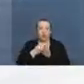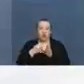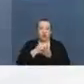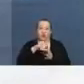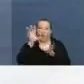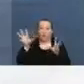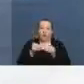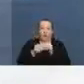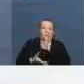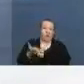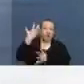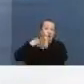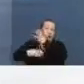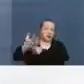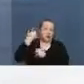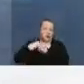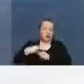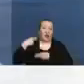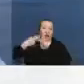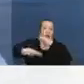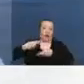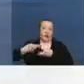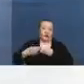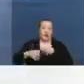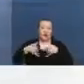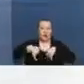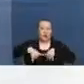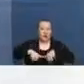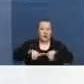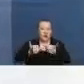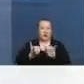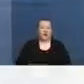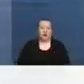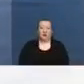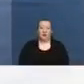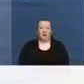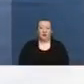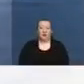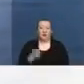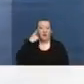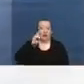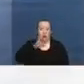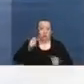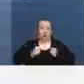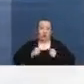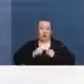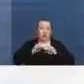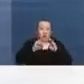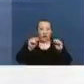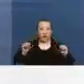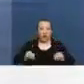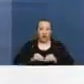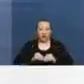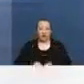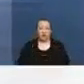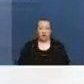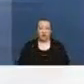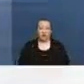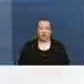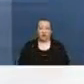en lo que se llama la herencia común tiene que haber alguna obligación para con su tierra pero si estuviera cuestionable para cualquier